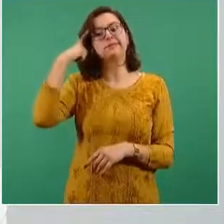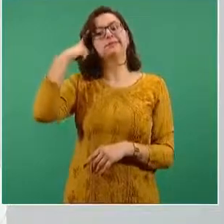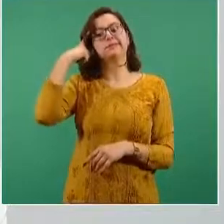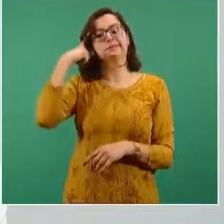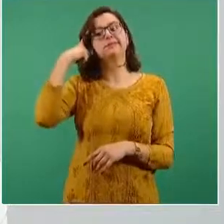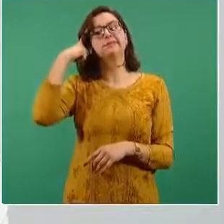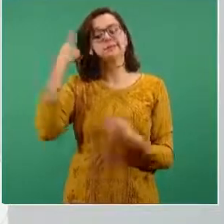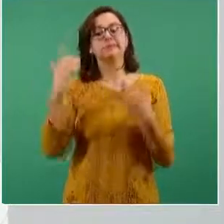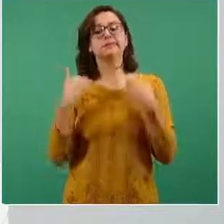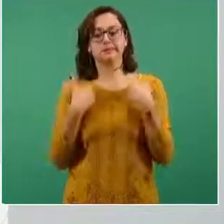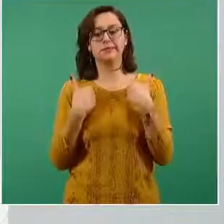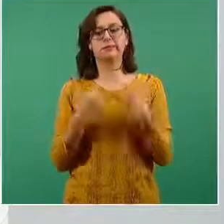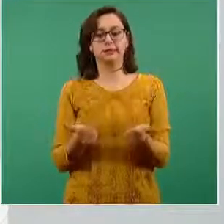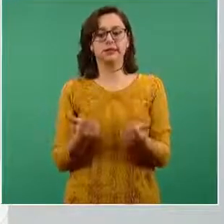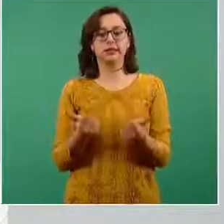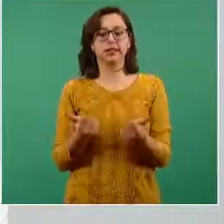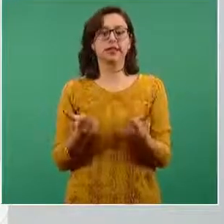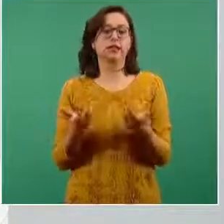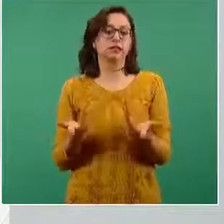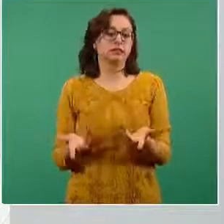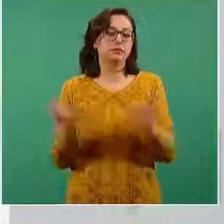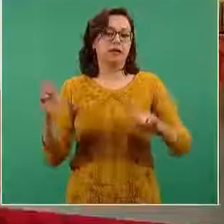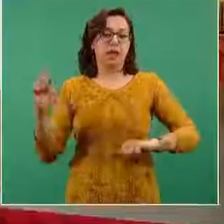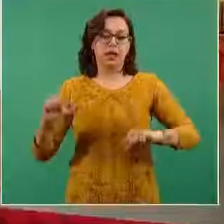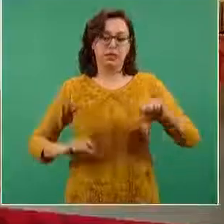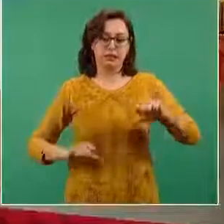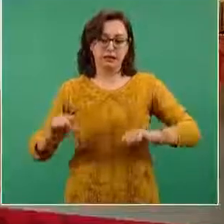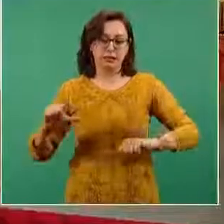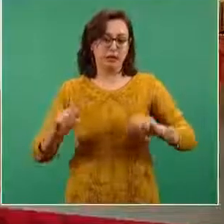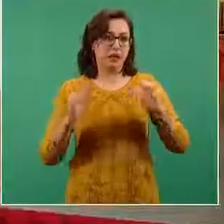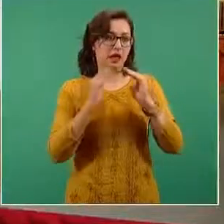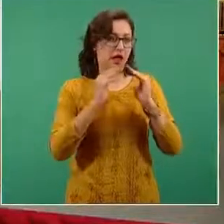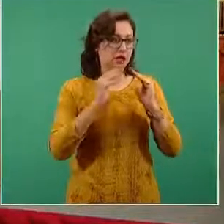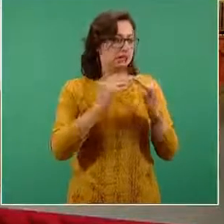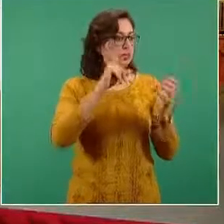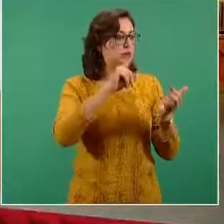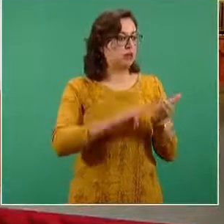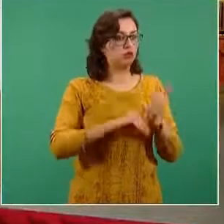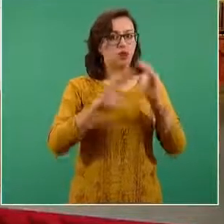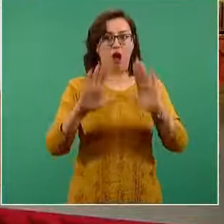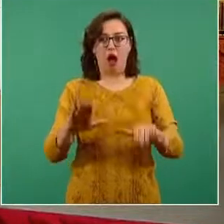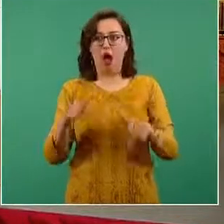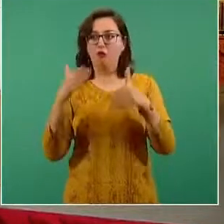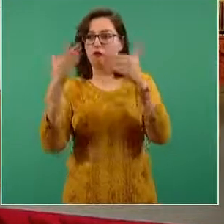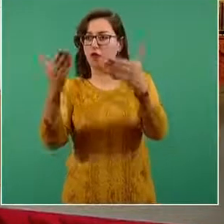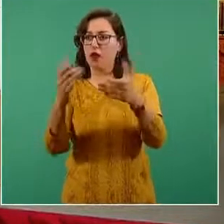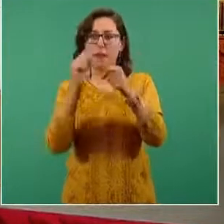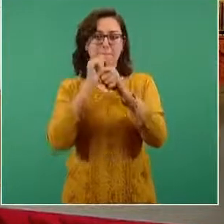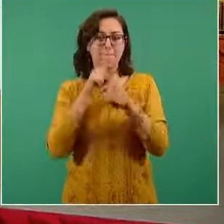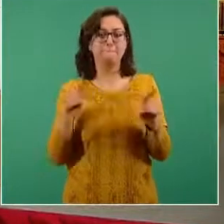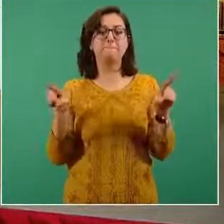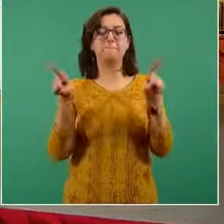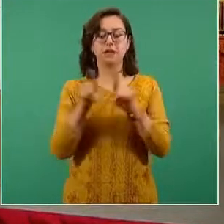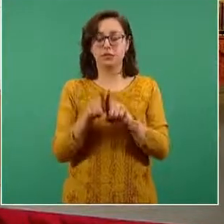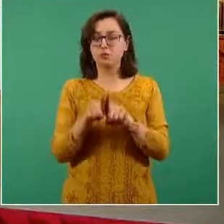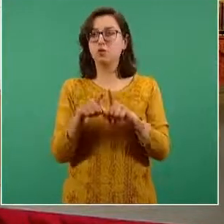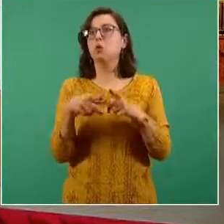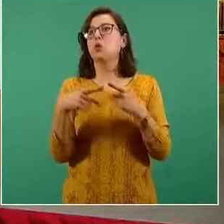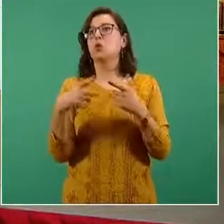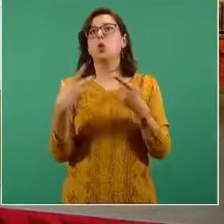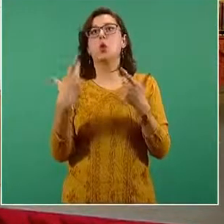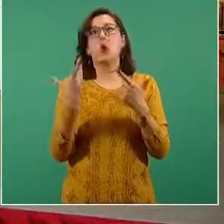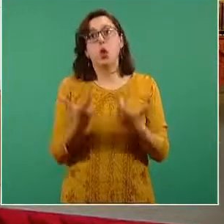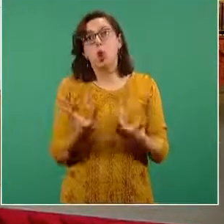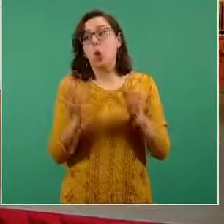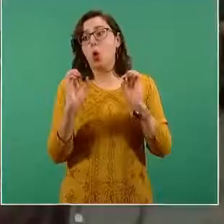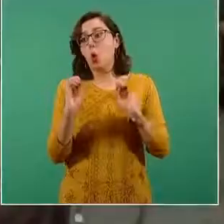e implementar en nuestras diferentes actividades, tanto al interior del hogar como en nuestras actividades laborales o en aquellas que